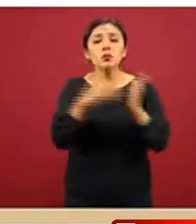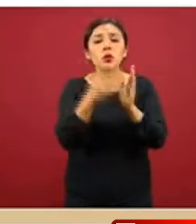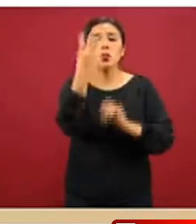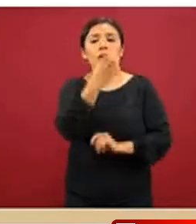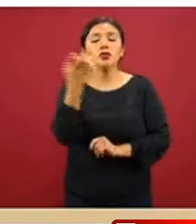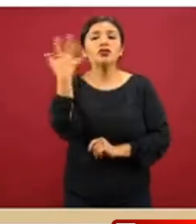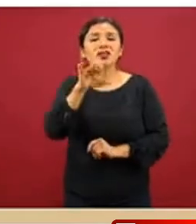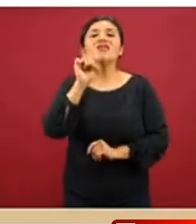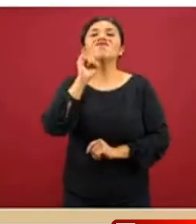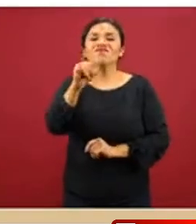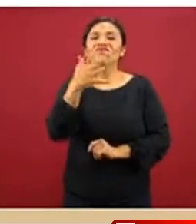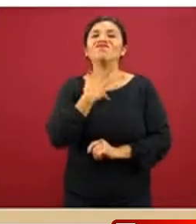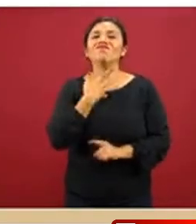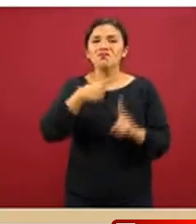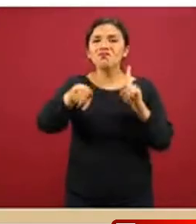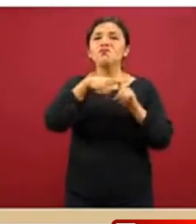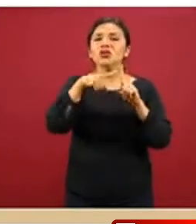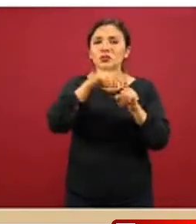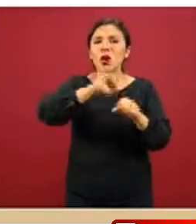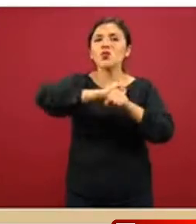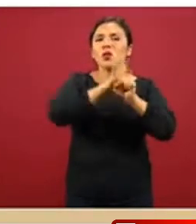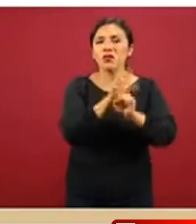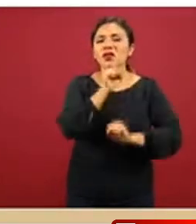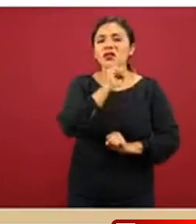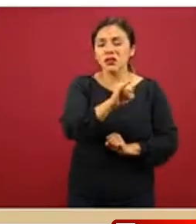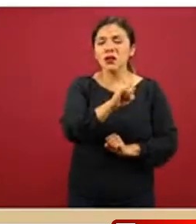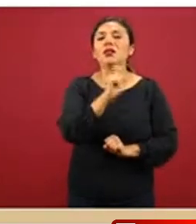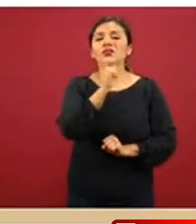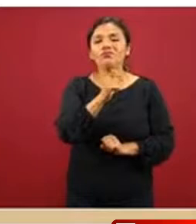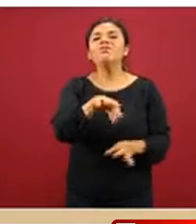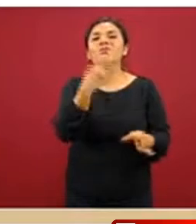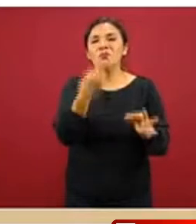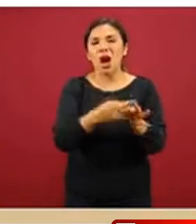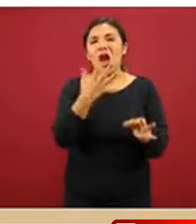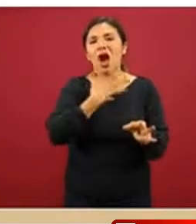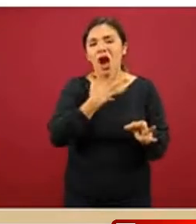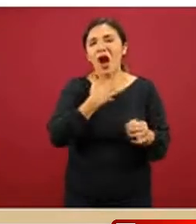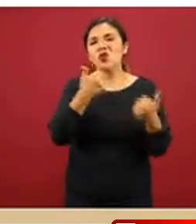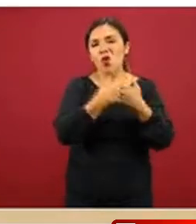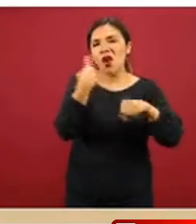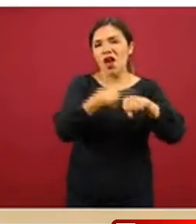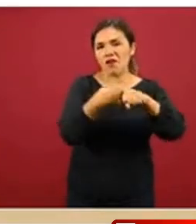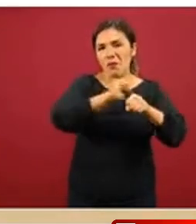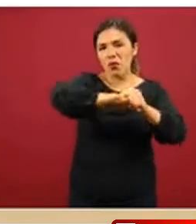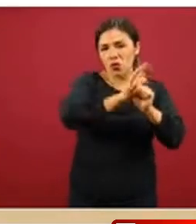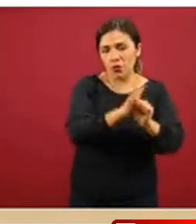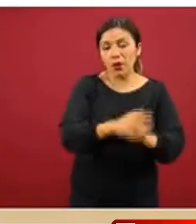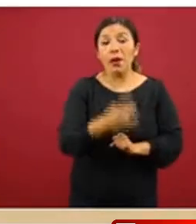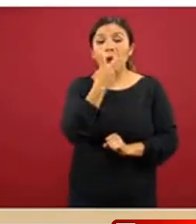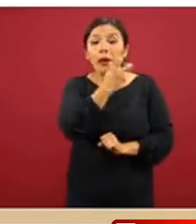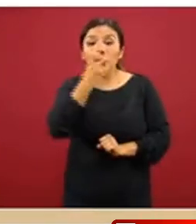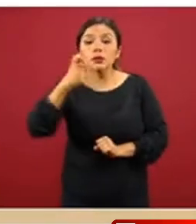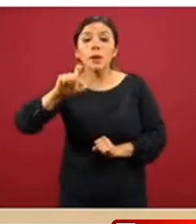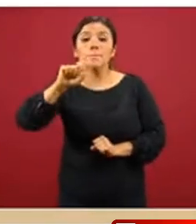191,410 positivas a SARS-CoV-2, por lo tanto confirmadas a la enfermedad, de las